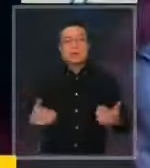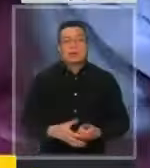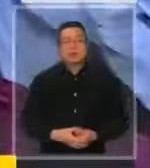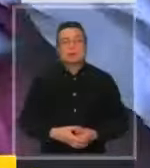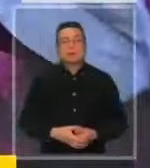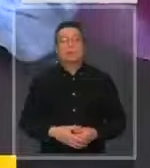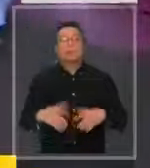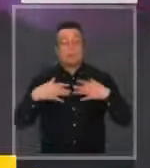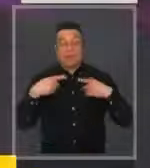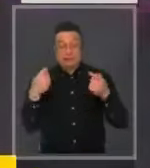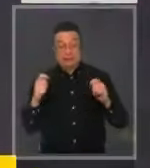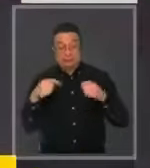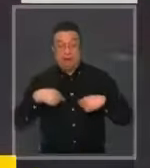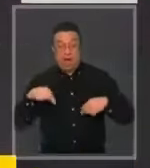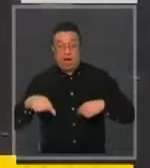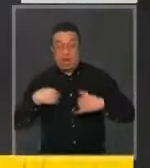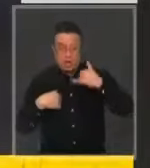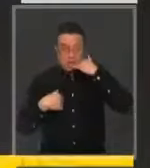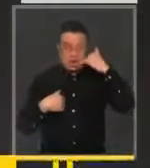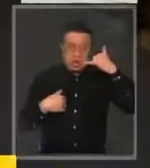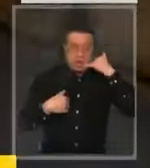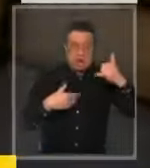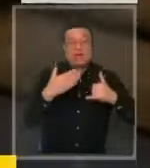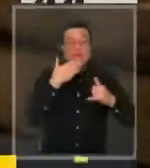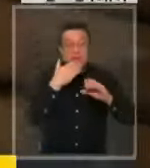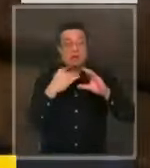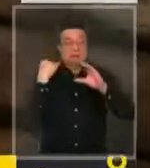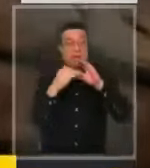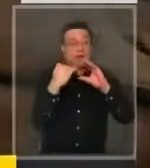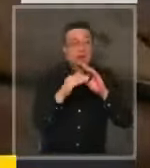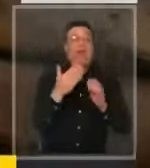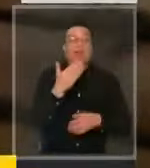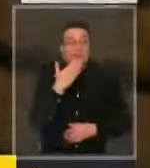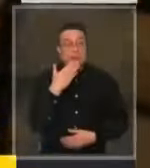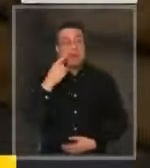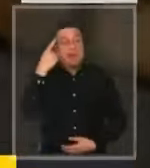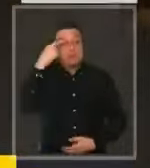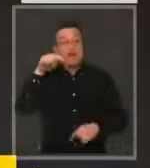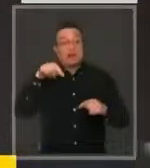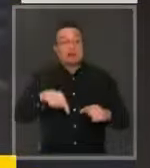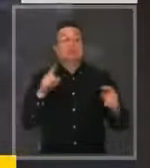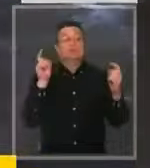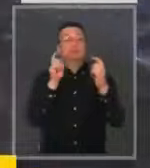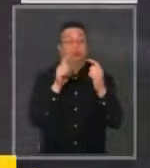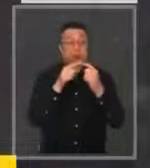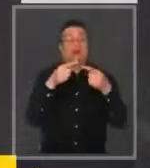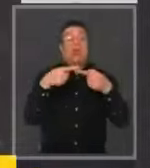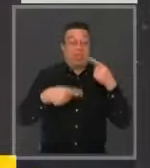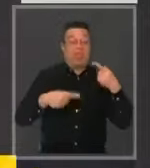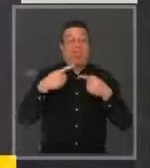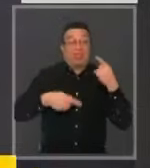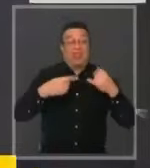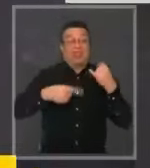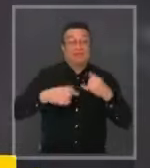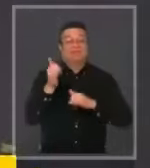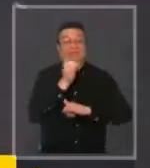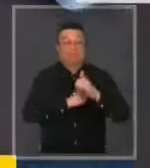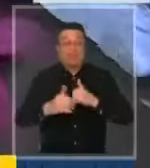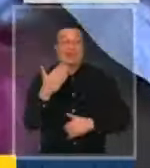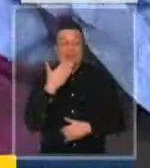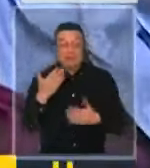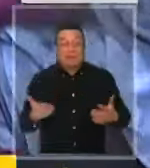Estamos tratando de comunicarnos también nosotros, hemos enviado mensajes, pero lamentablemente aquí las conexiones también han estado dificultosas, pero ahora que